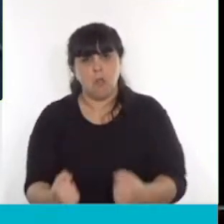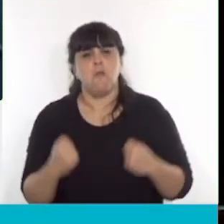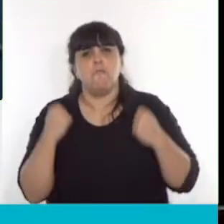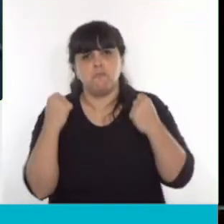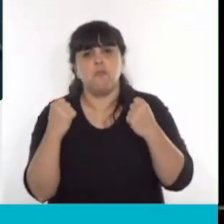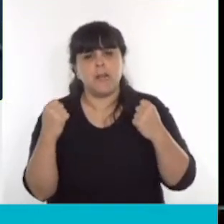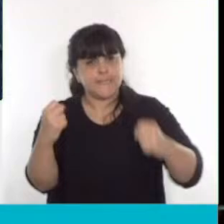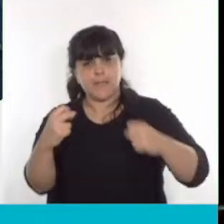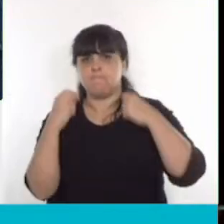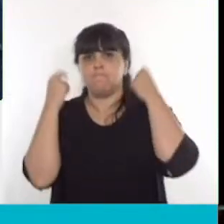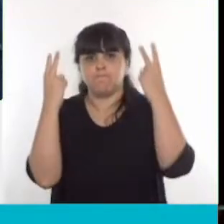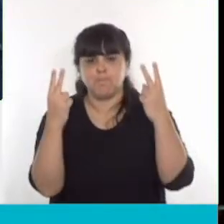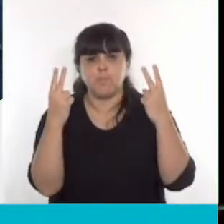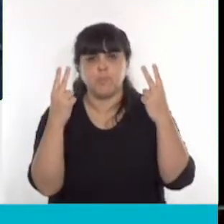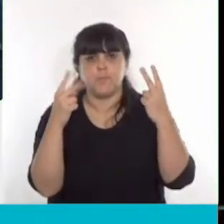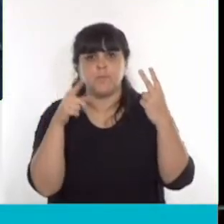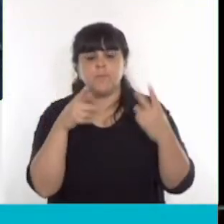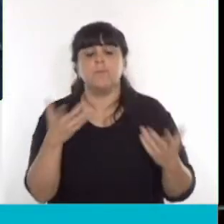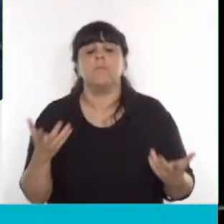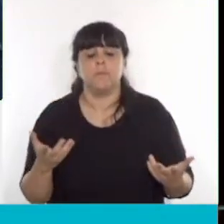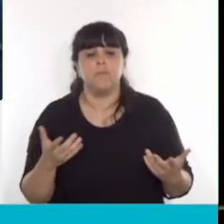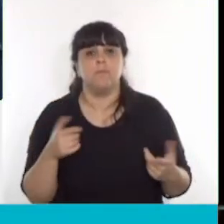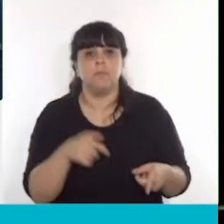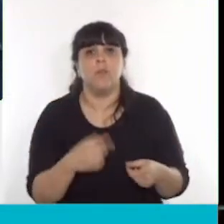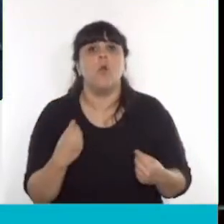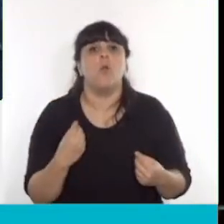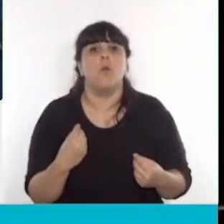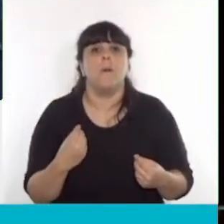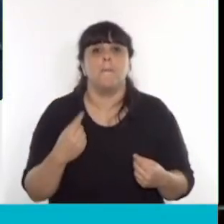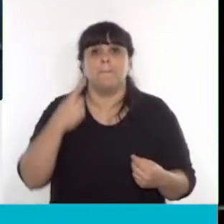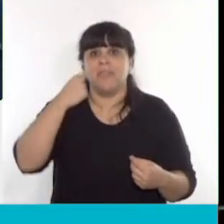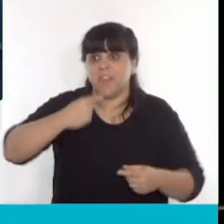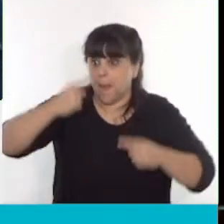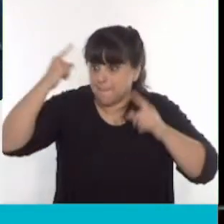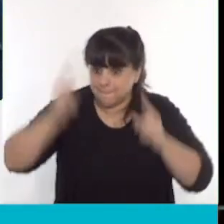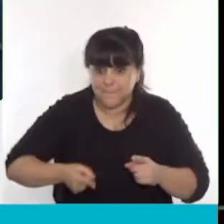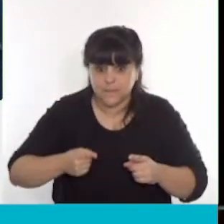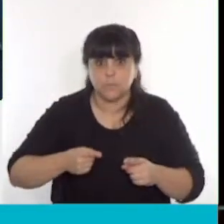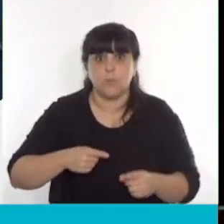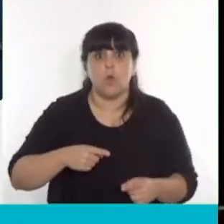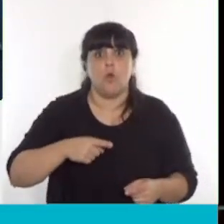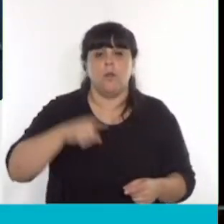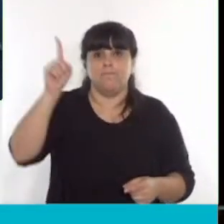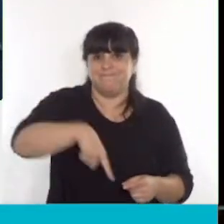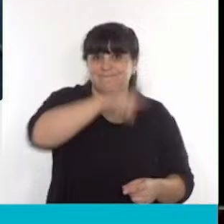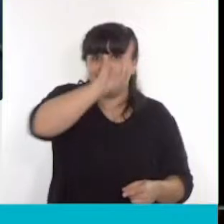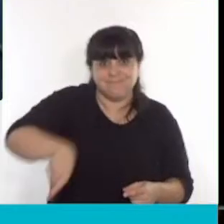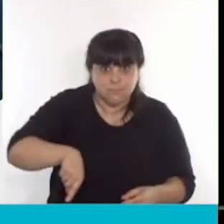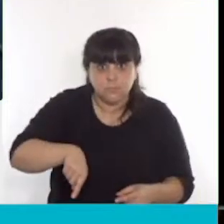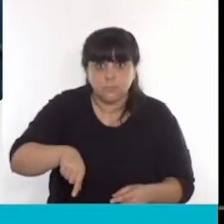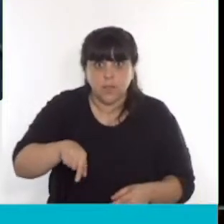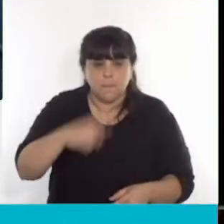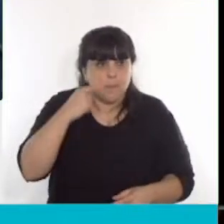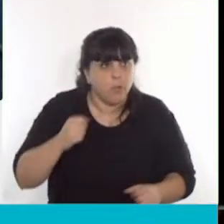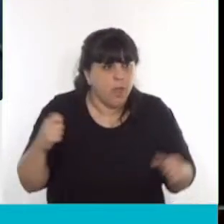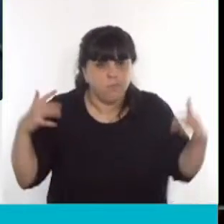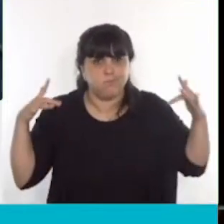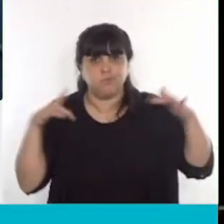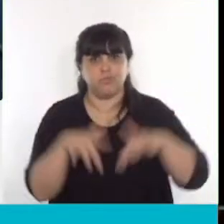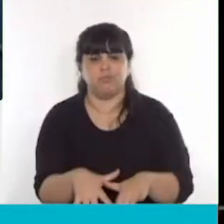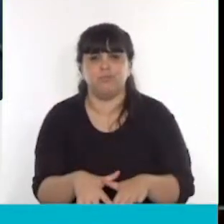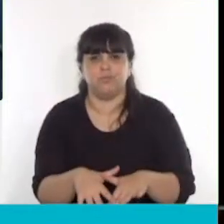que se vio ni más ni menos que el mismo día que quedó firme el veto. El rechazo al veto